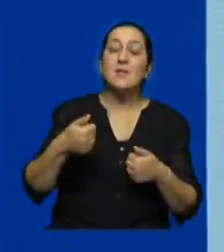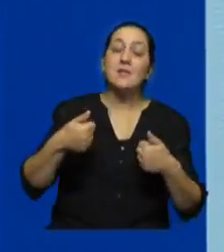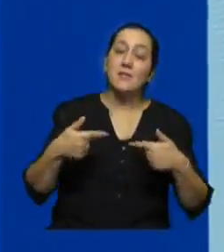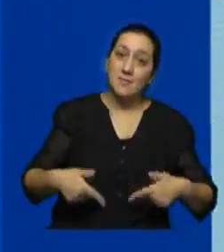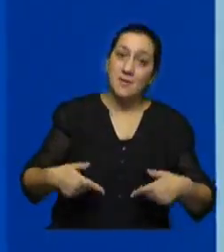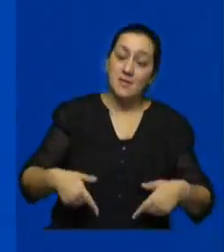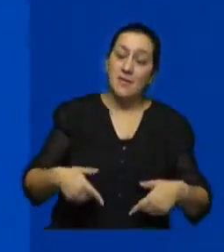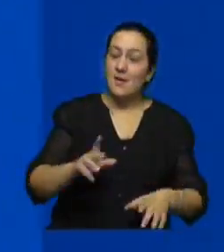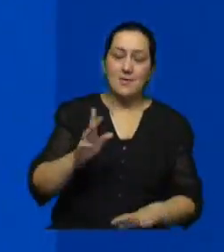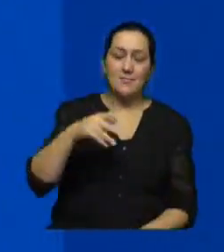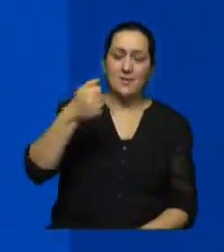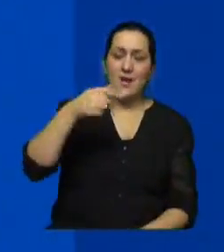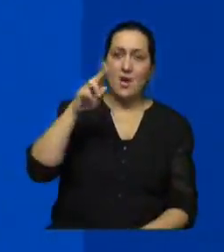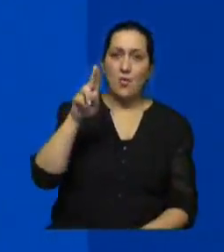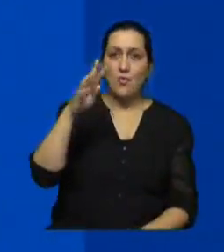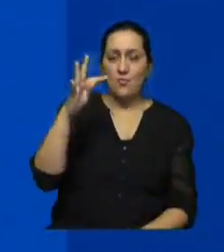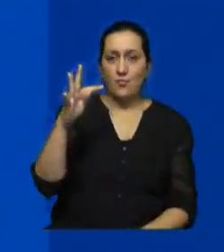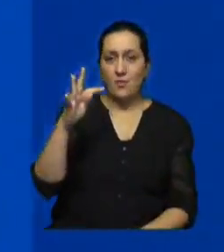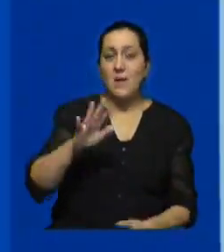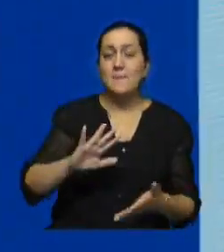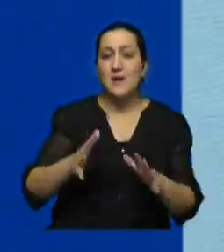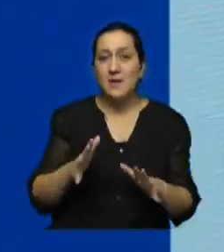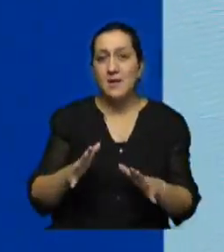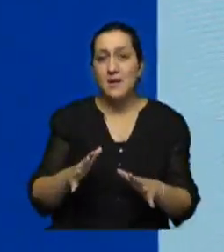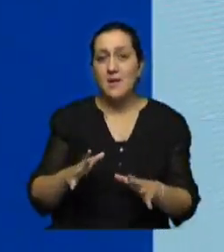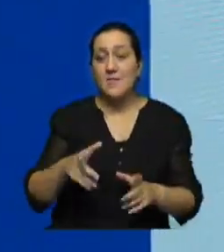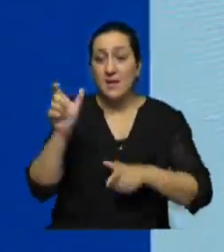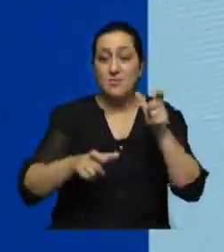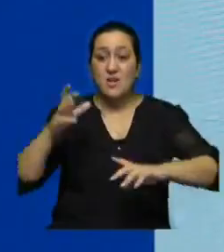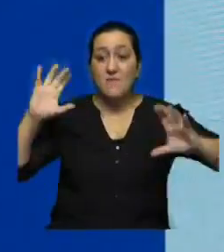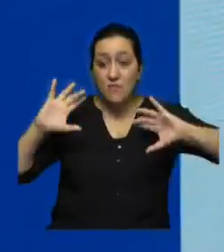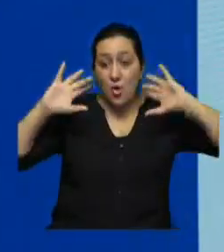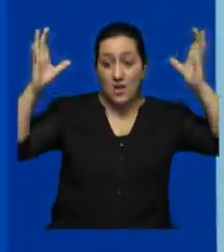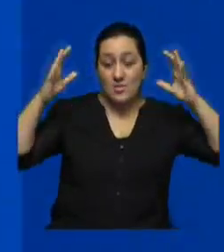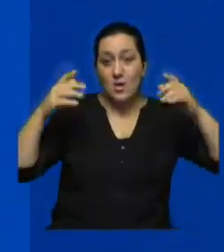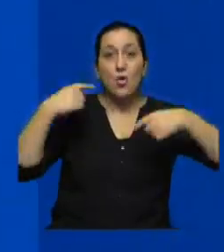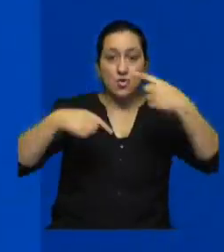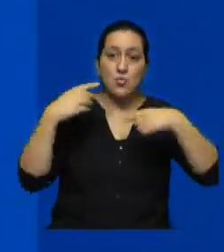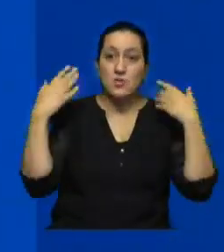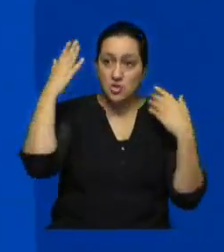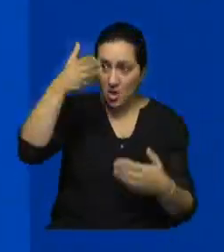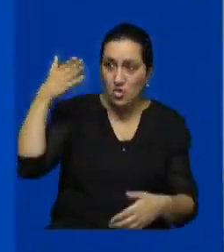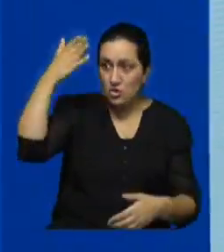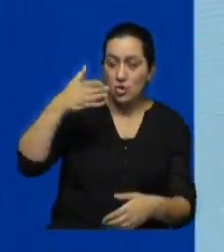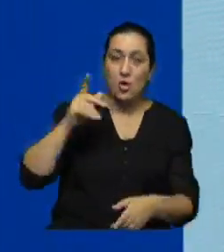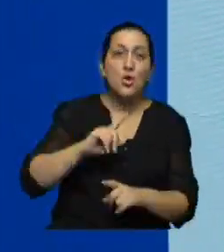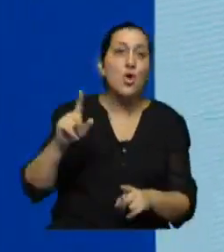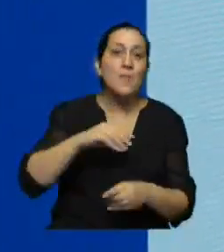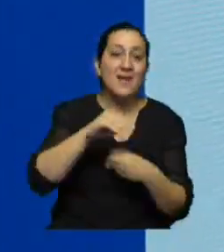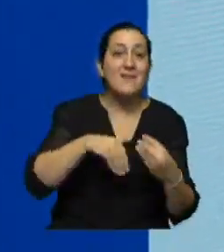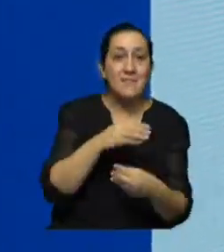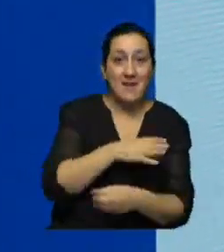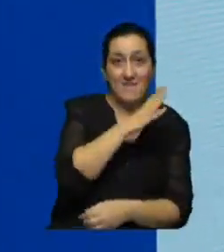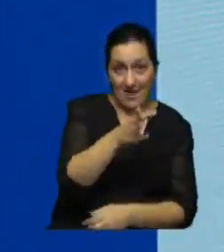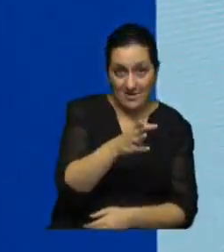para la seguridad de los partidos de fútbol era para que los violentos pudieran seguir yendo, no para que las familias puedan